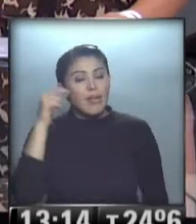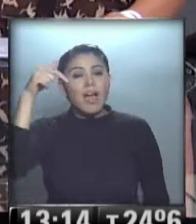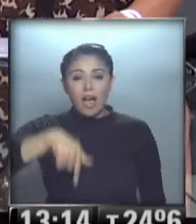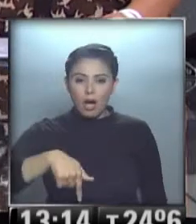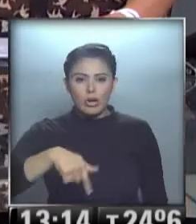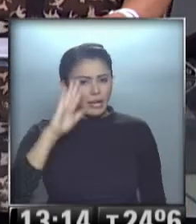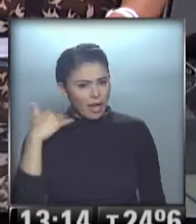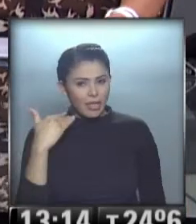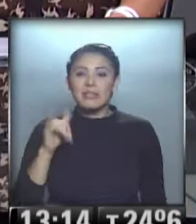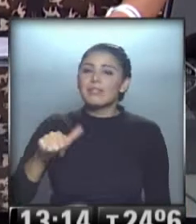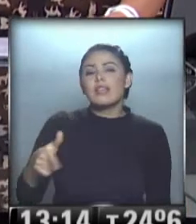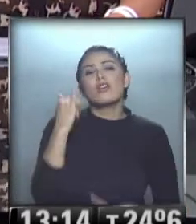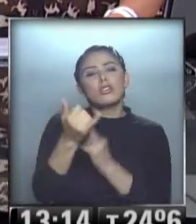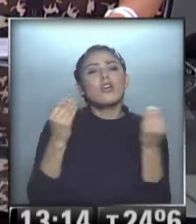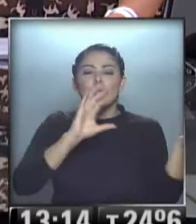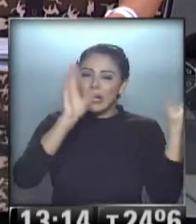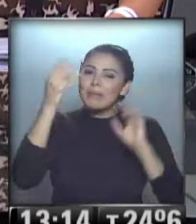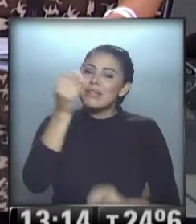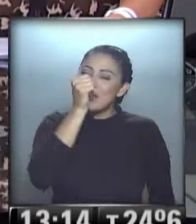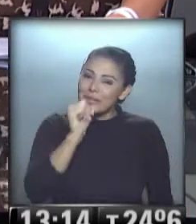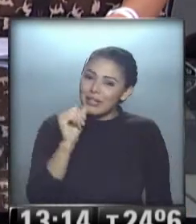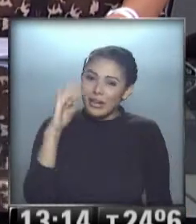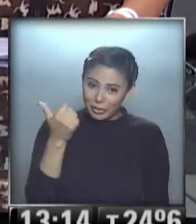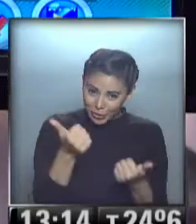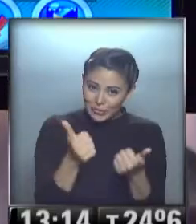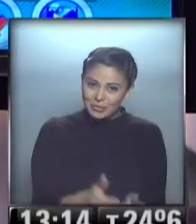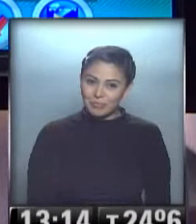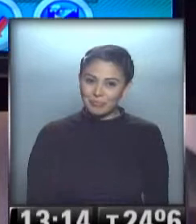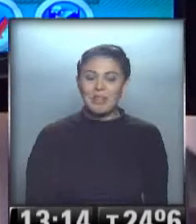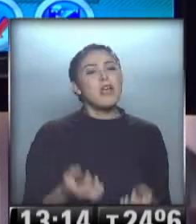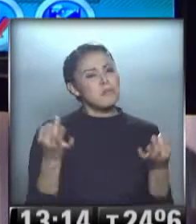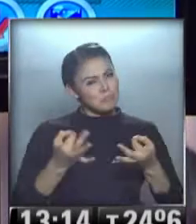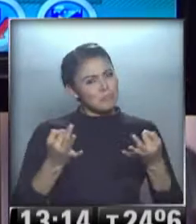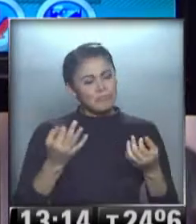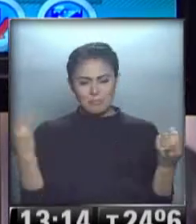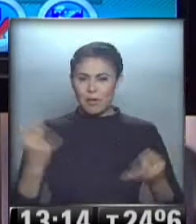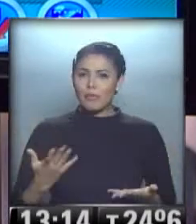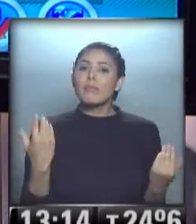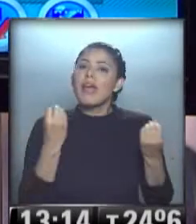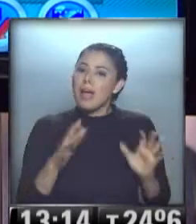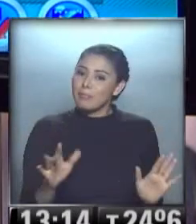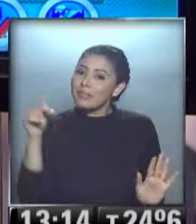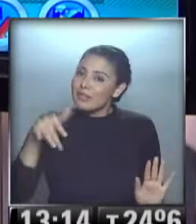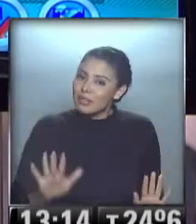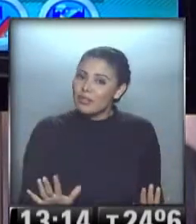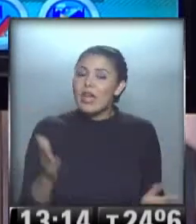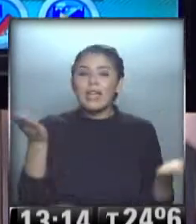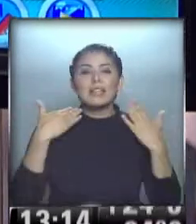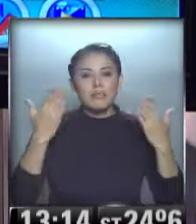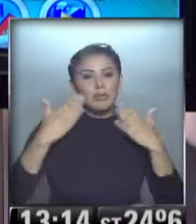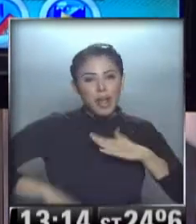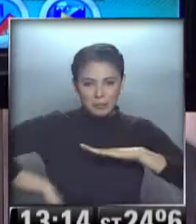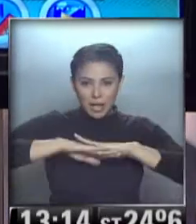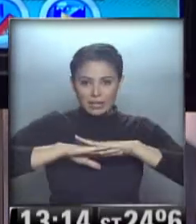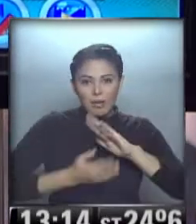Ahora está Nadia. Claro, para contarnos cómo va a estar el tiempo este fin de semana. Nadia, ¿cómo estás? Muy bien, espectacular para empezar hoy, ¿eh? La temperatura